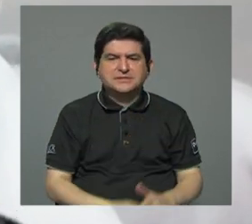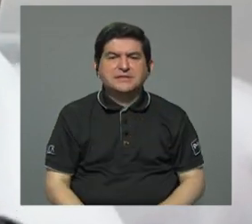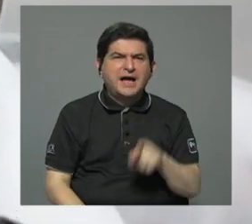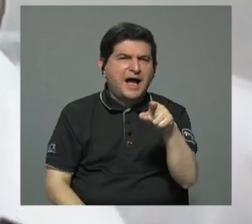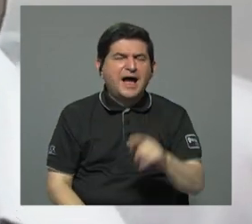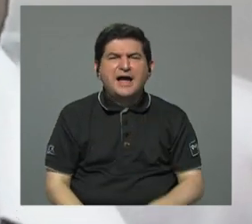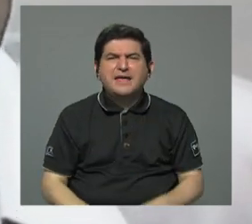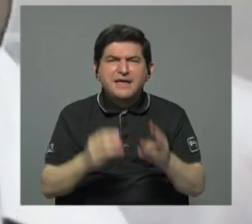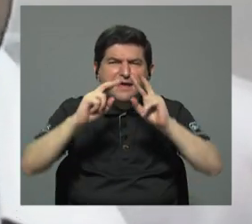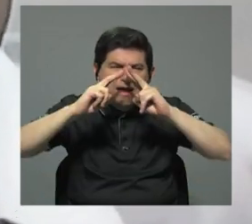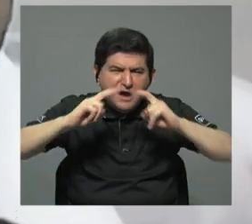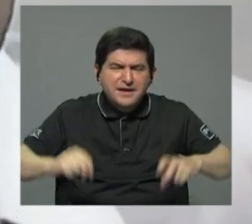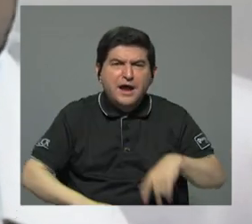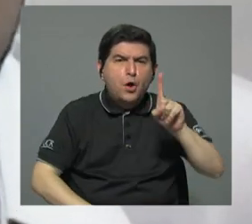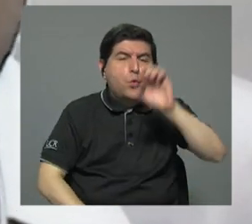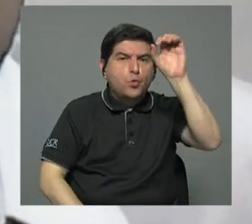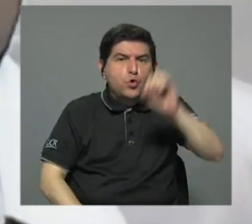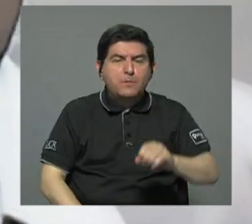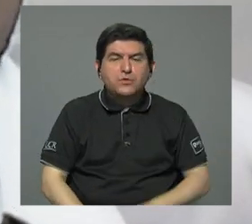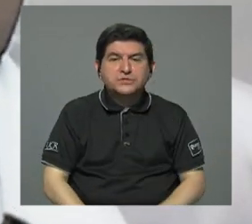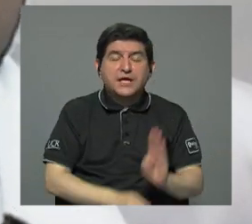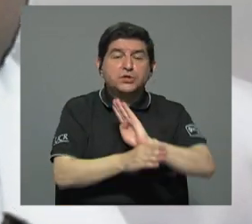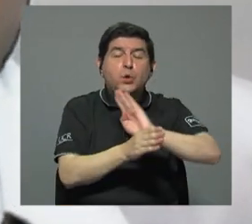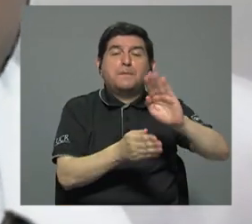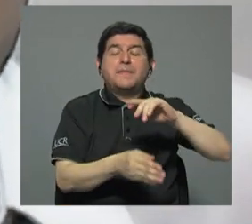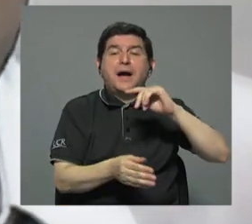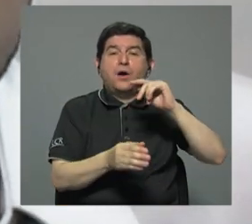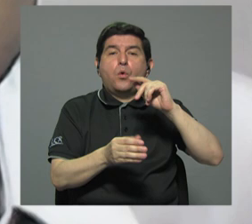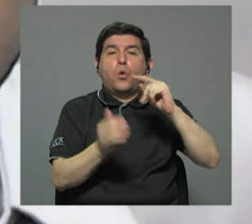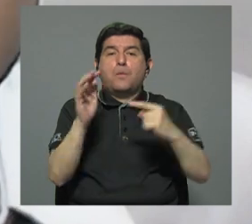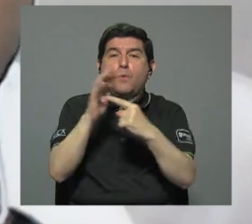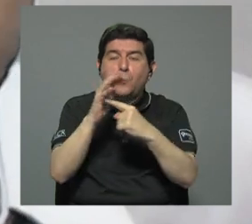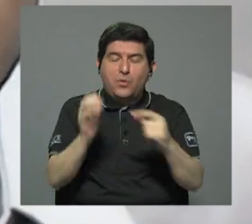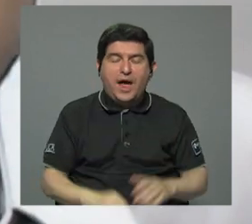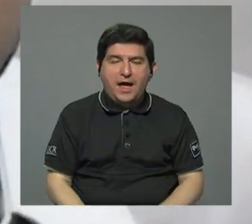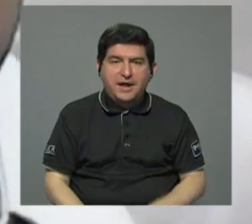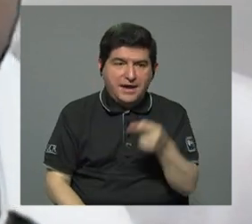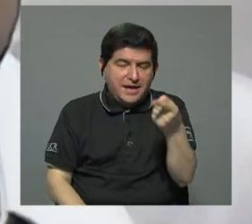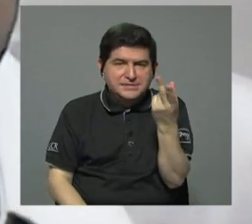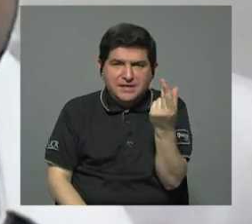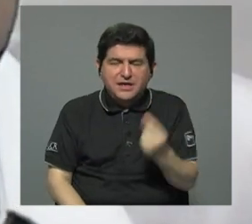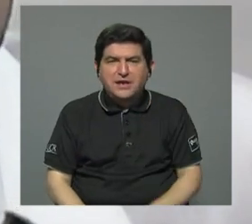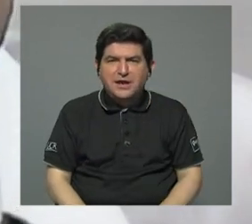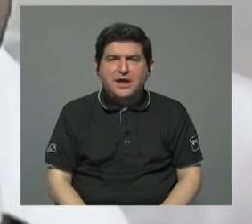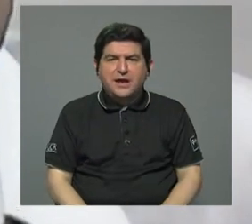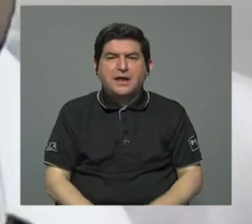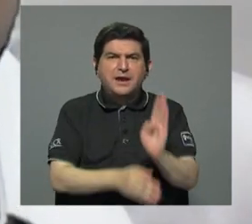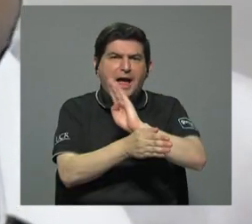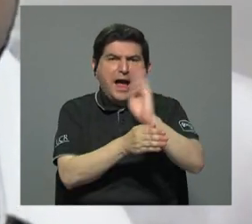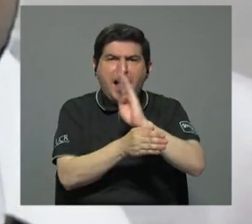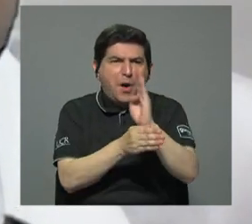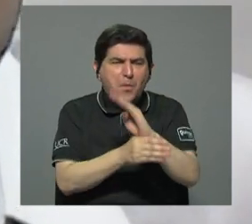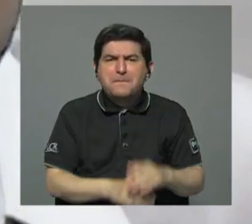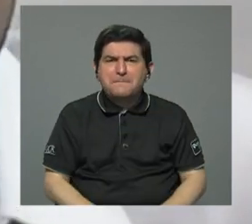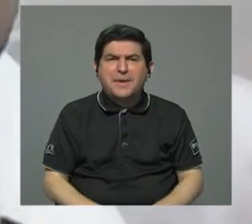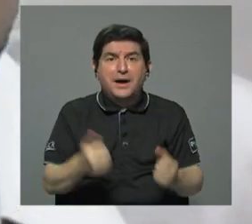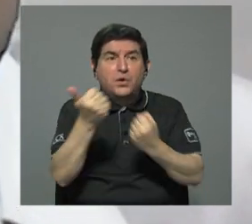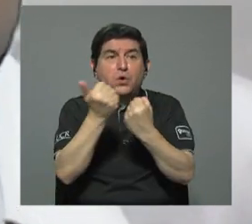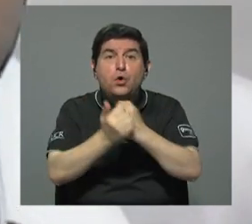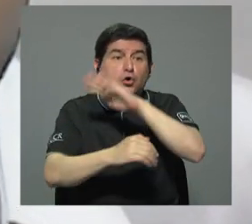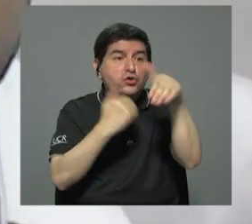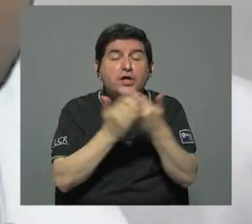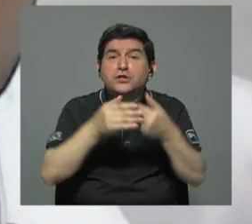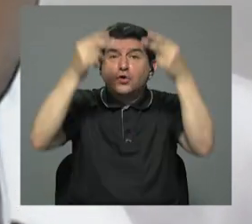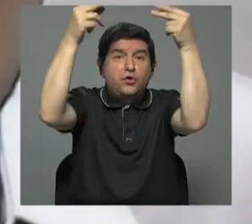tendríamos que desmenuzar que un 1% va del Banco Popular, un fondo que se capitaliza prácticamente, un banco que se capitaliza de todas las planillas